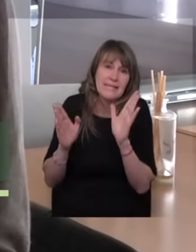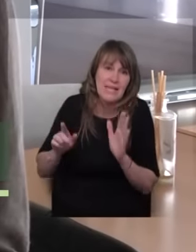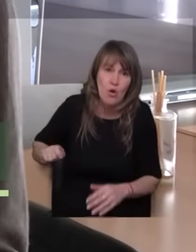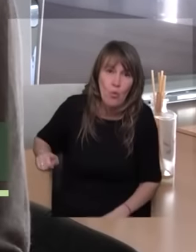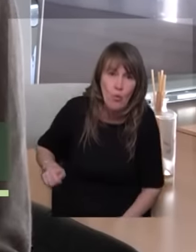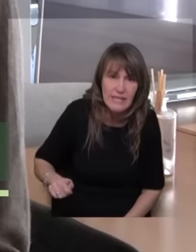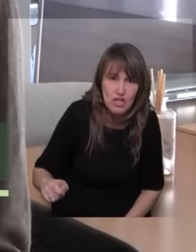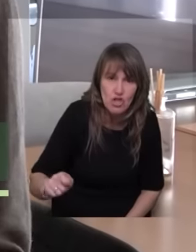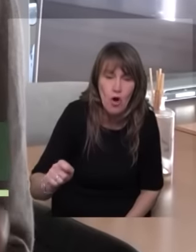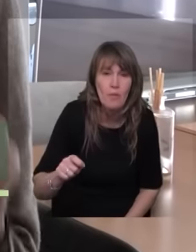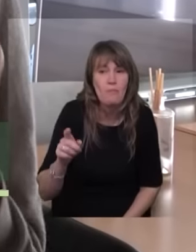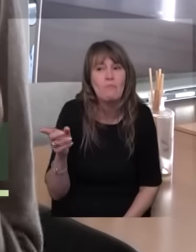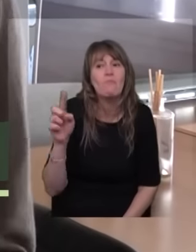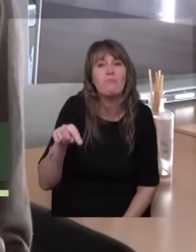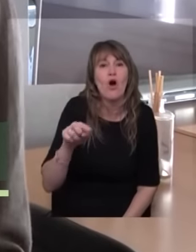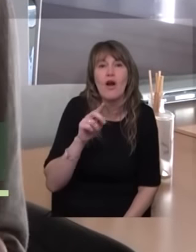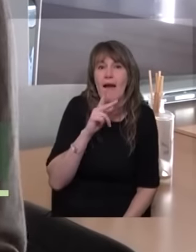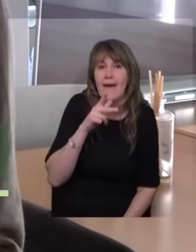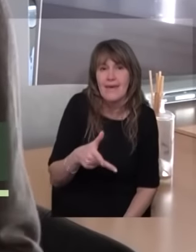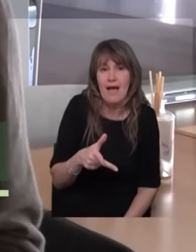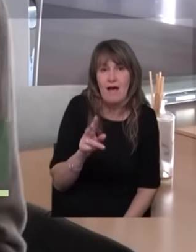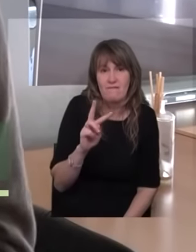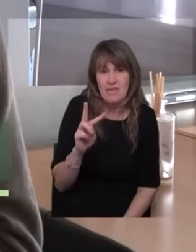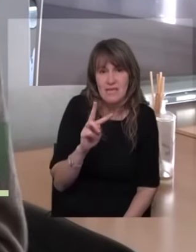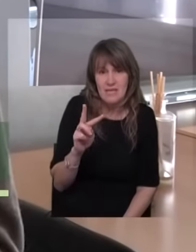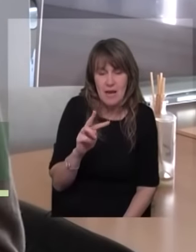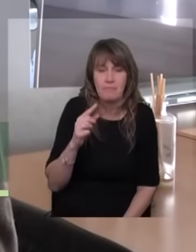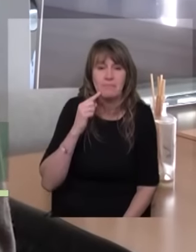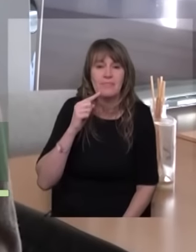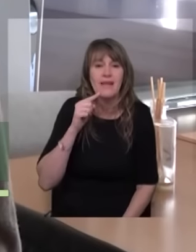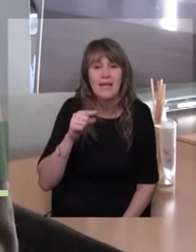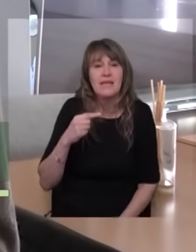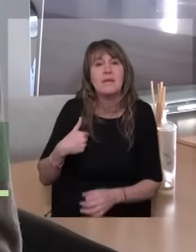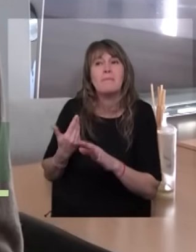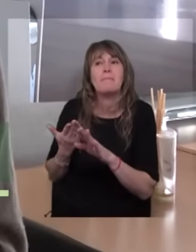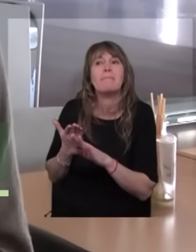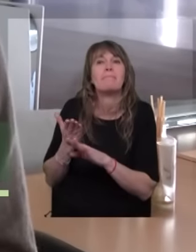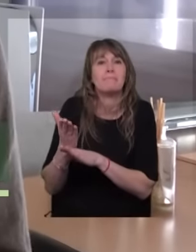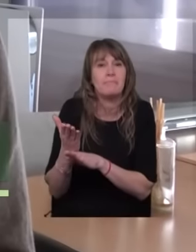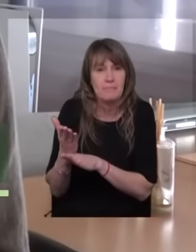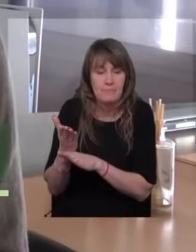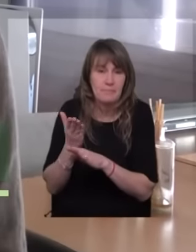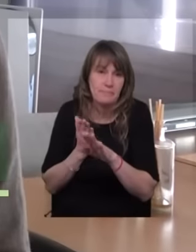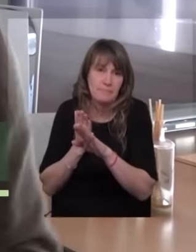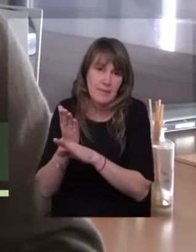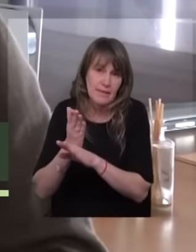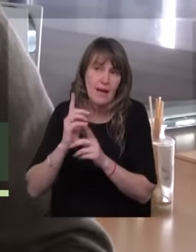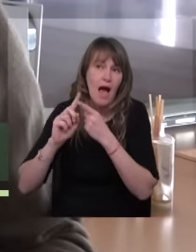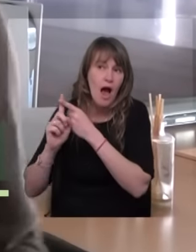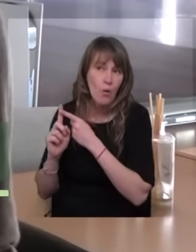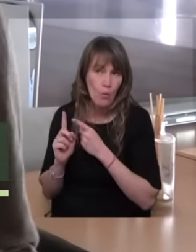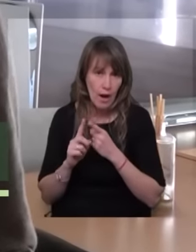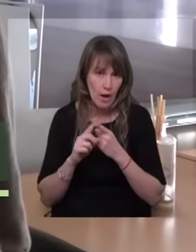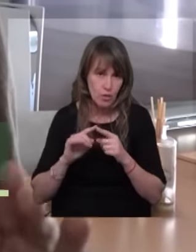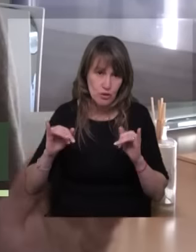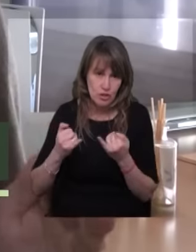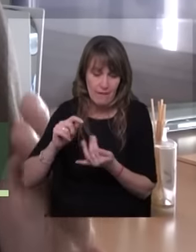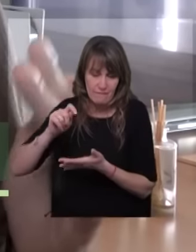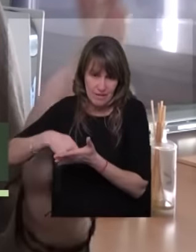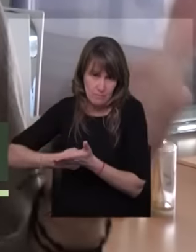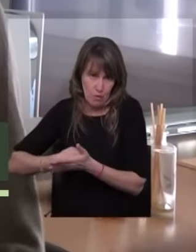situación de Virginia en esa instancia procesal nosotros vamos a pedir que es simplemente el acuerdo abreviado que ya tenemos firmado con el